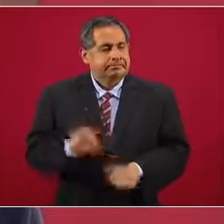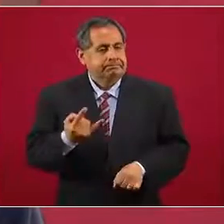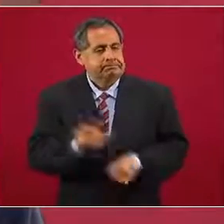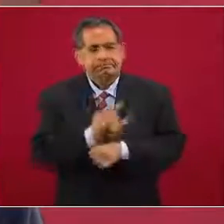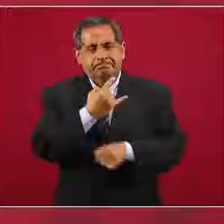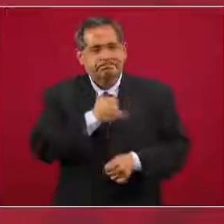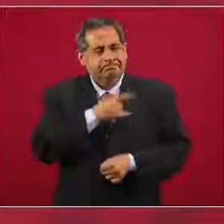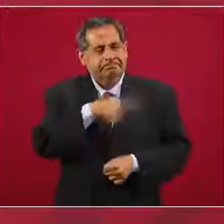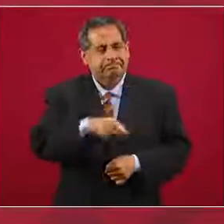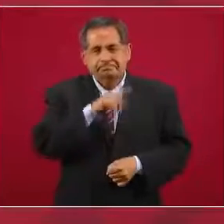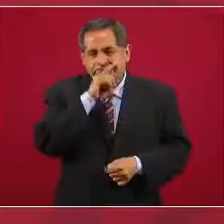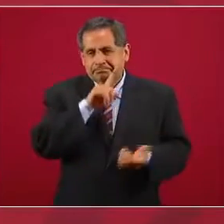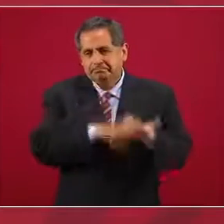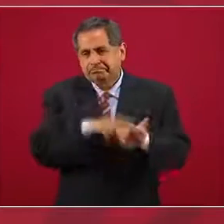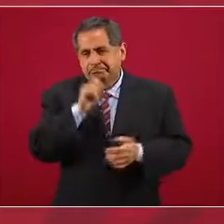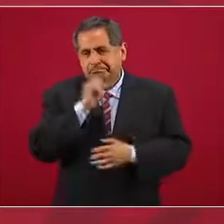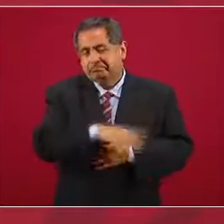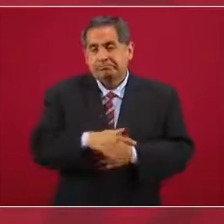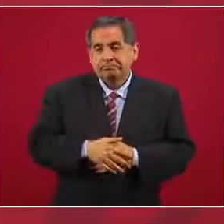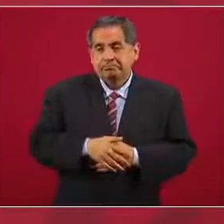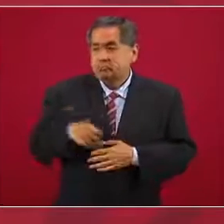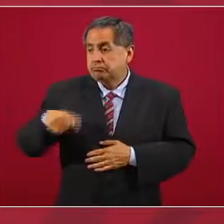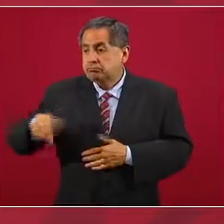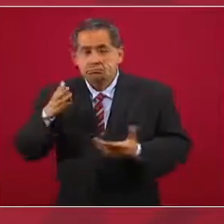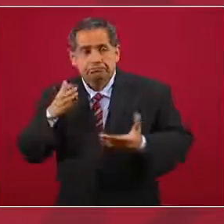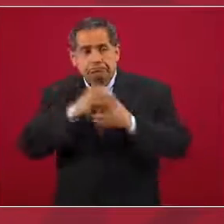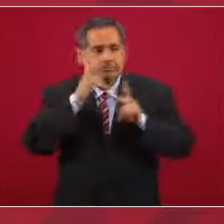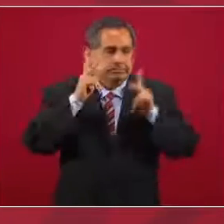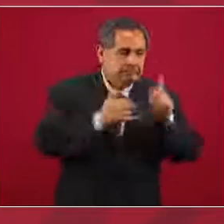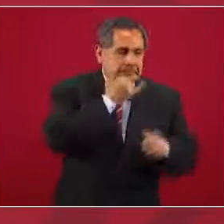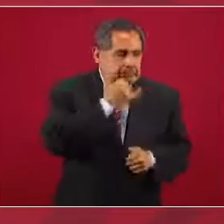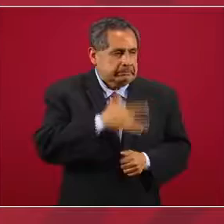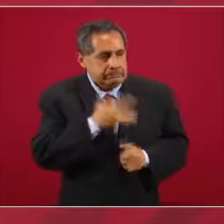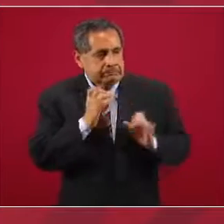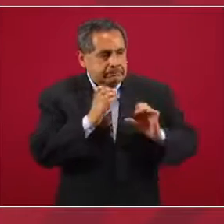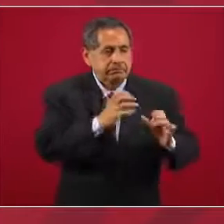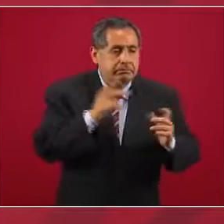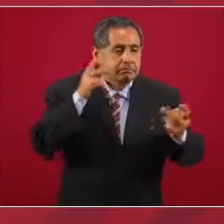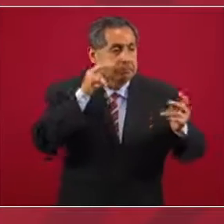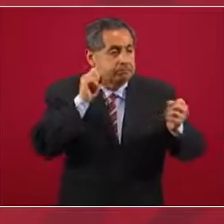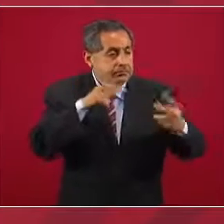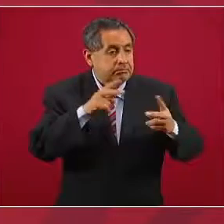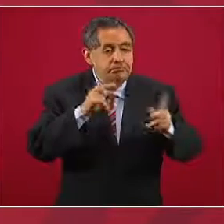malagradecidos, pues, porque ahora ya ni siquiera lo van a visitar.